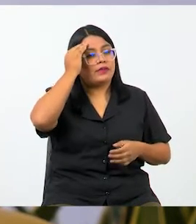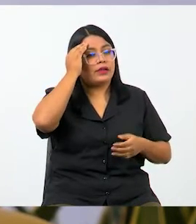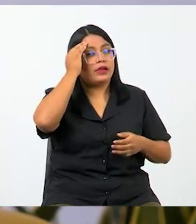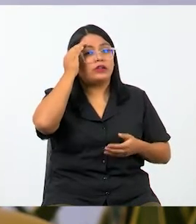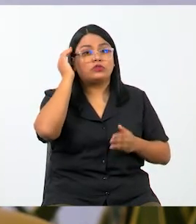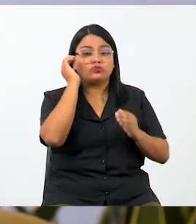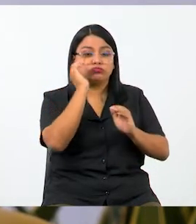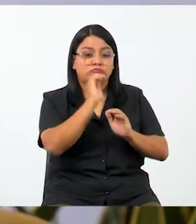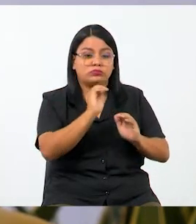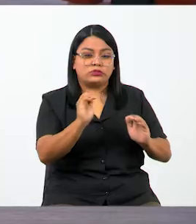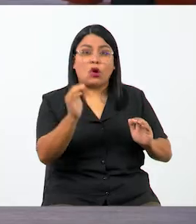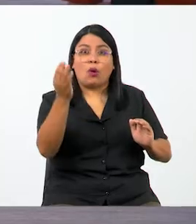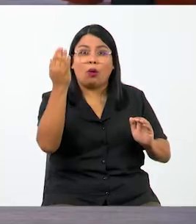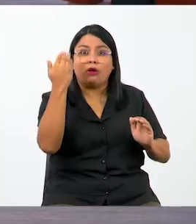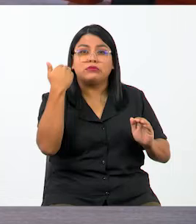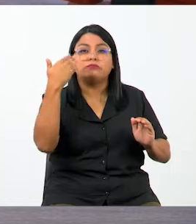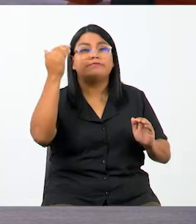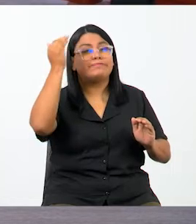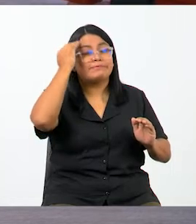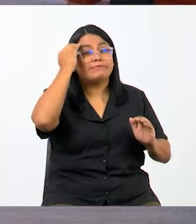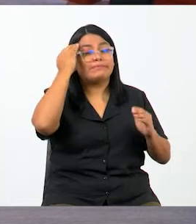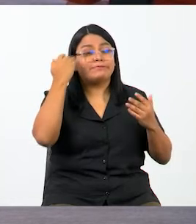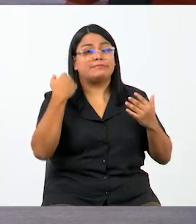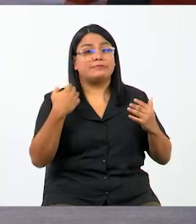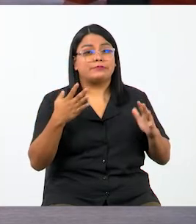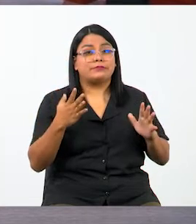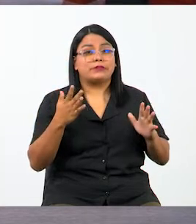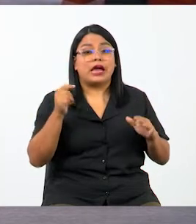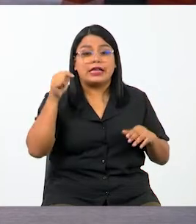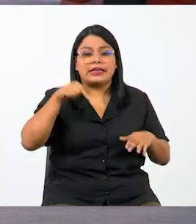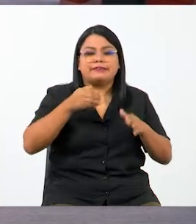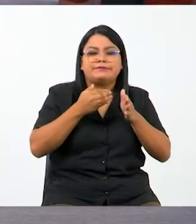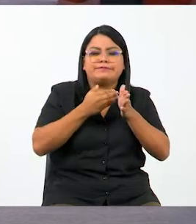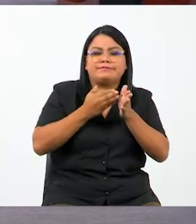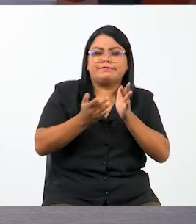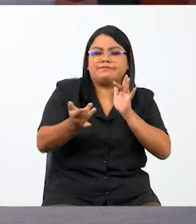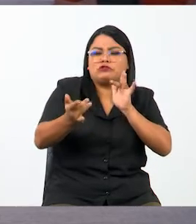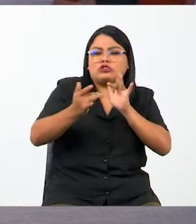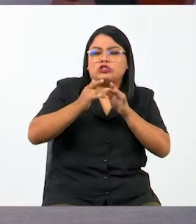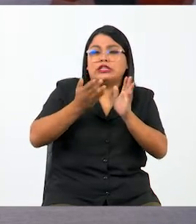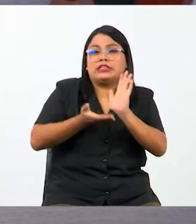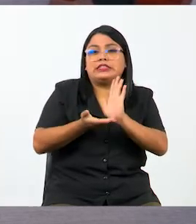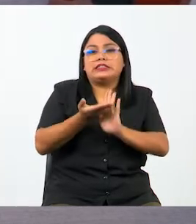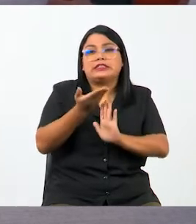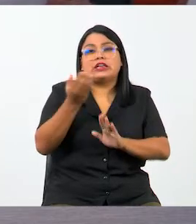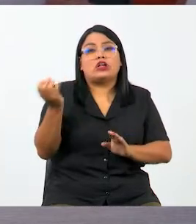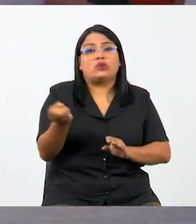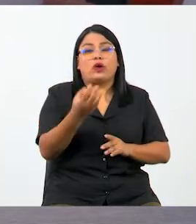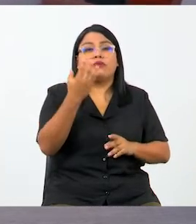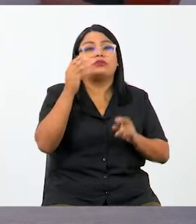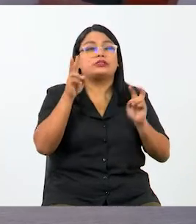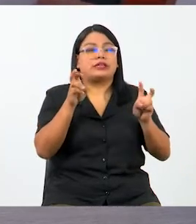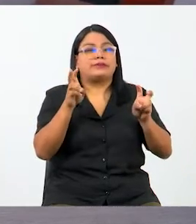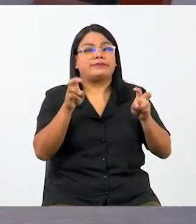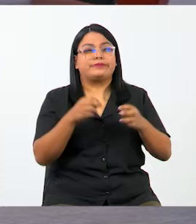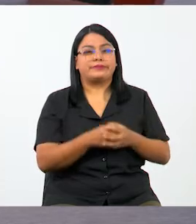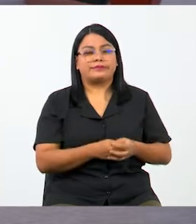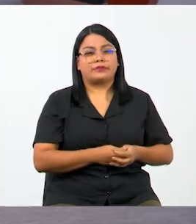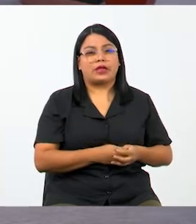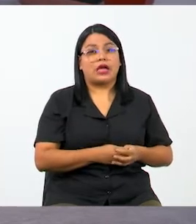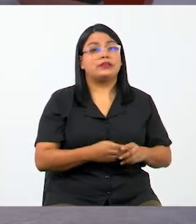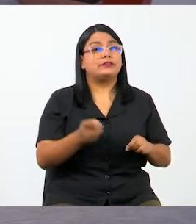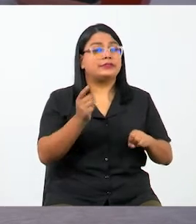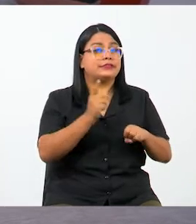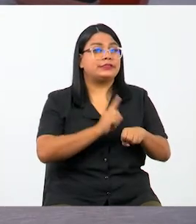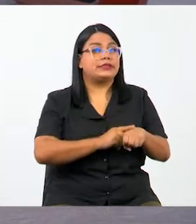estudiantes y partir desde aquí para el desarrollo de cada uno de los contenidos. Estos son momentos que sí debemos respetar,